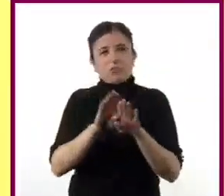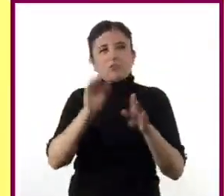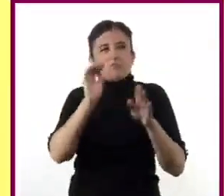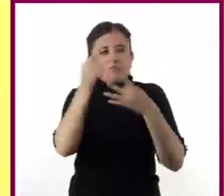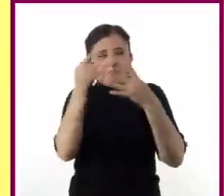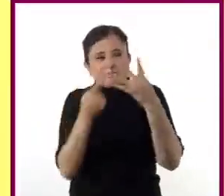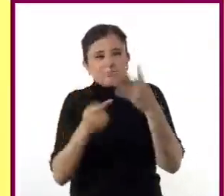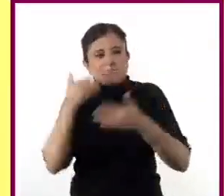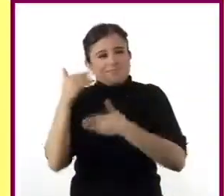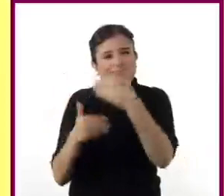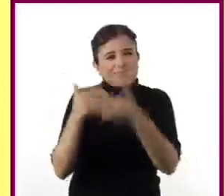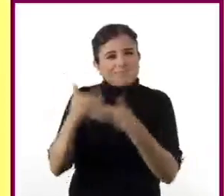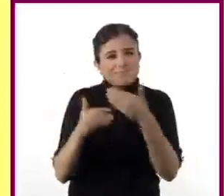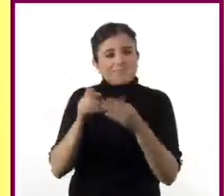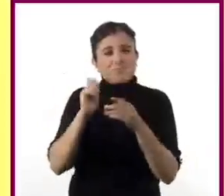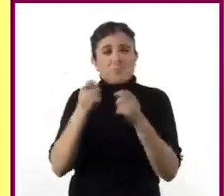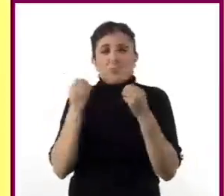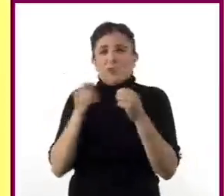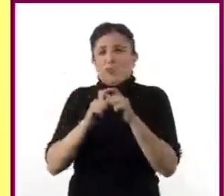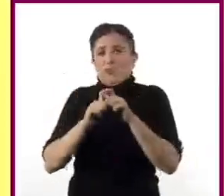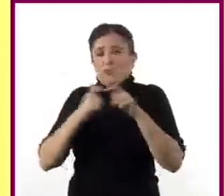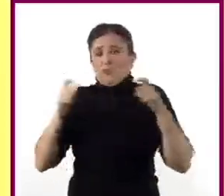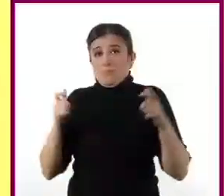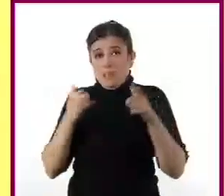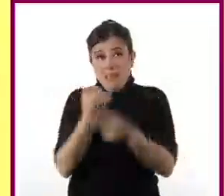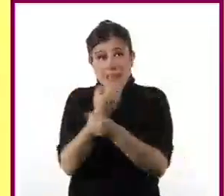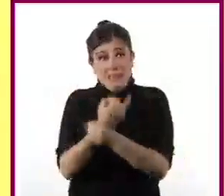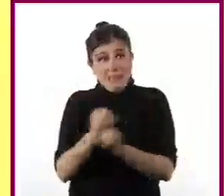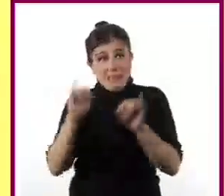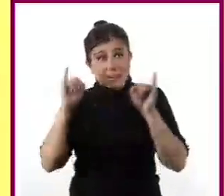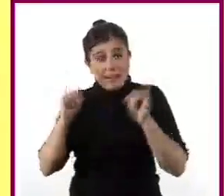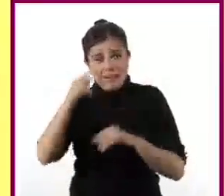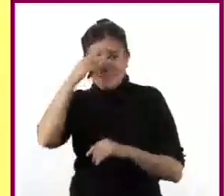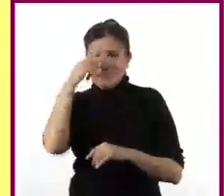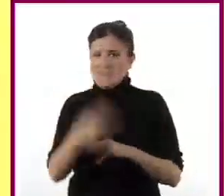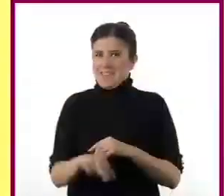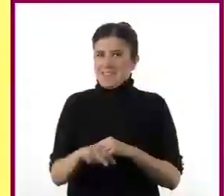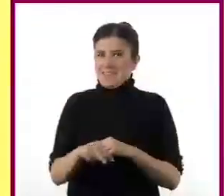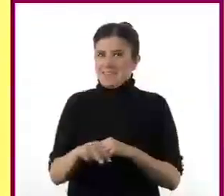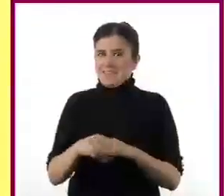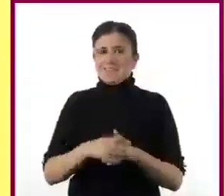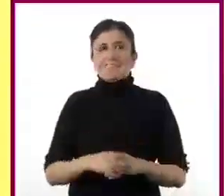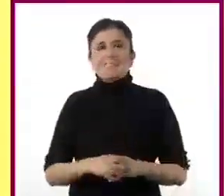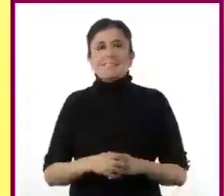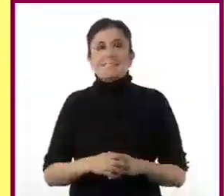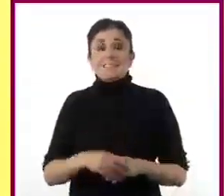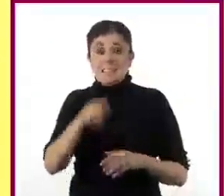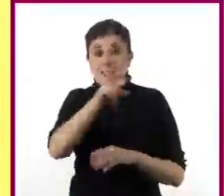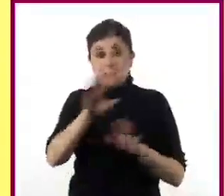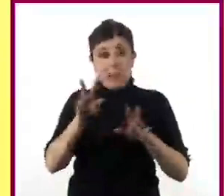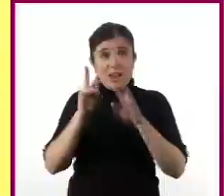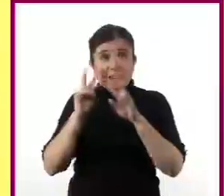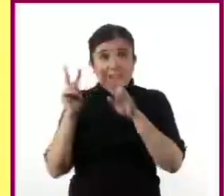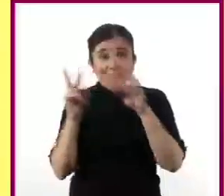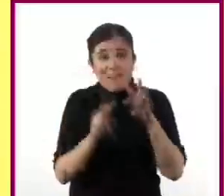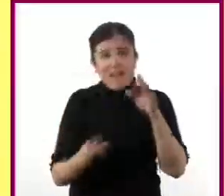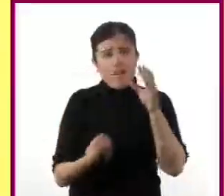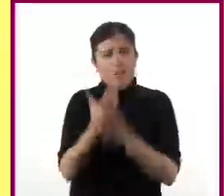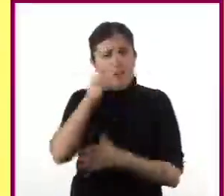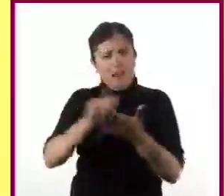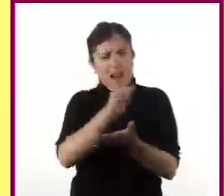de un proceso de mayores dimensiones, la independencia de México. Como hemos visto, las